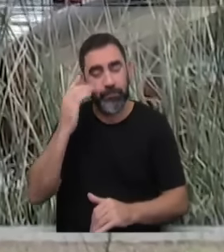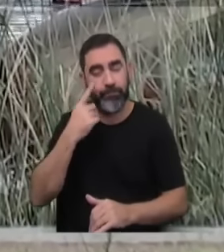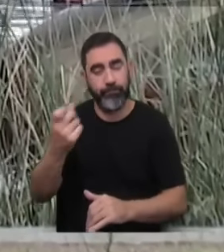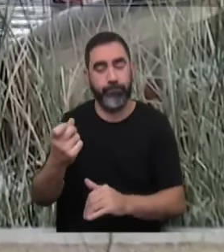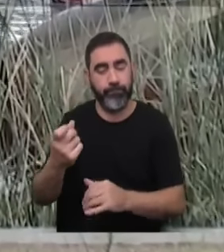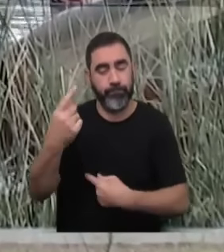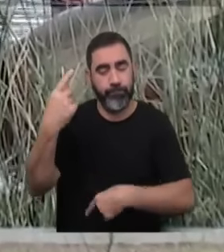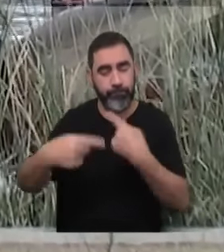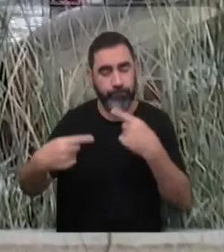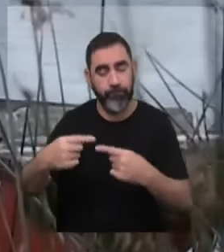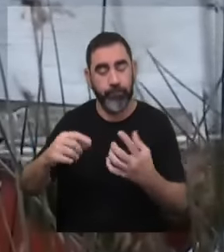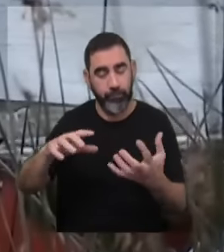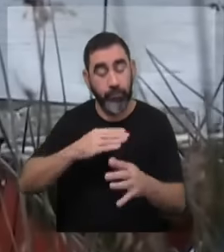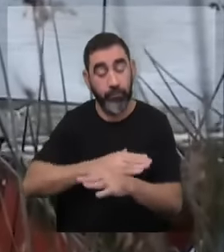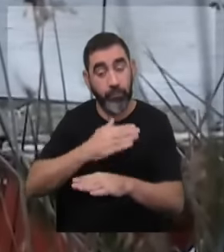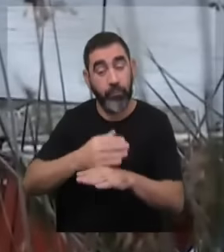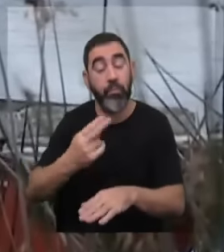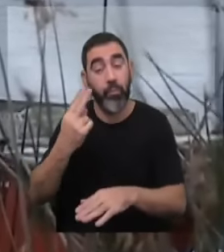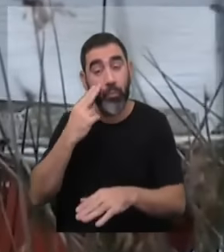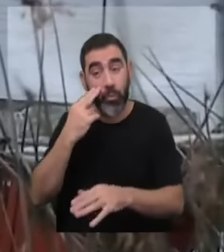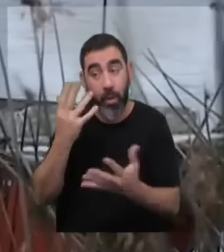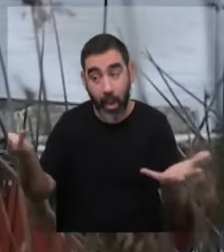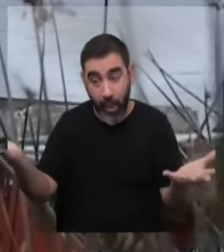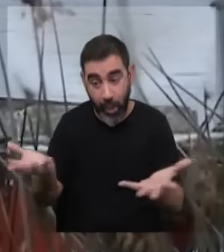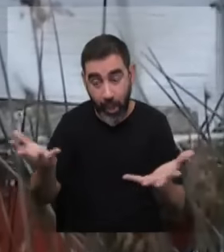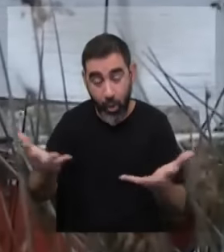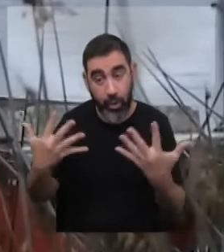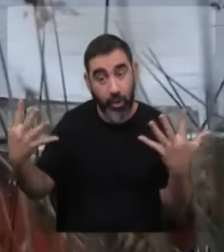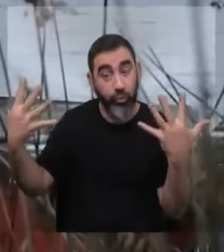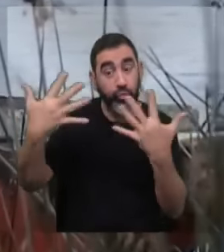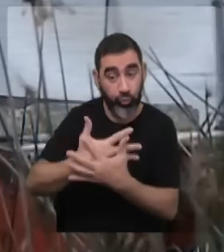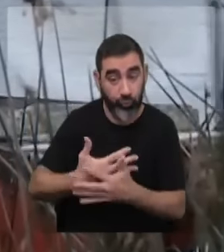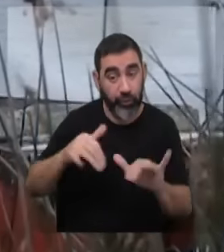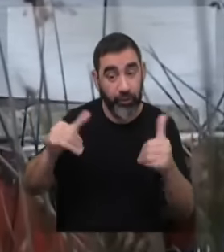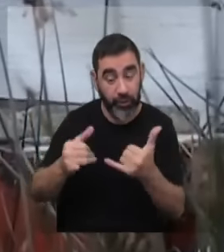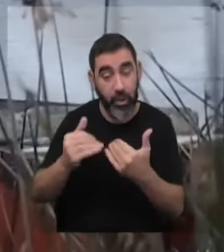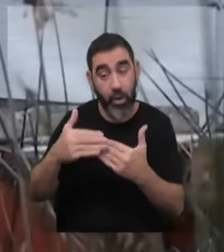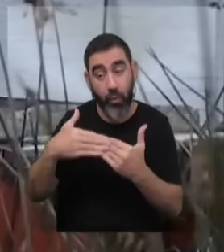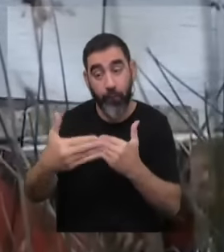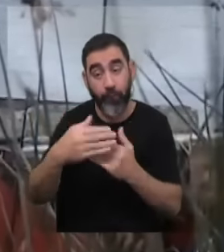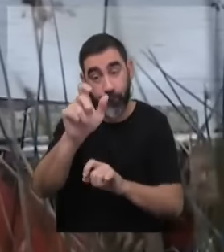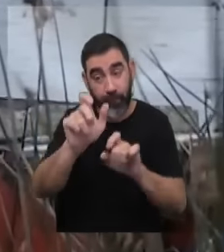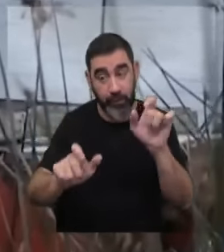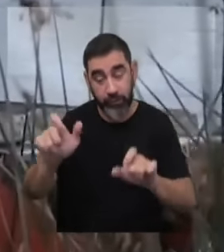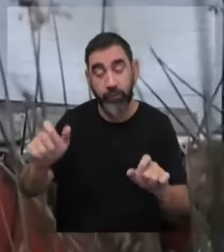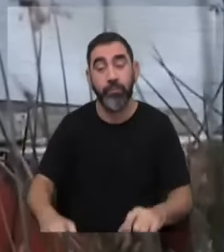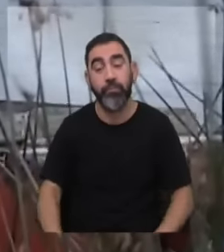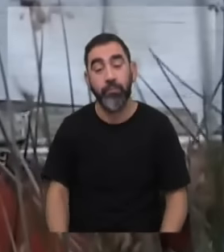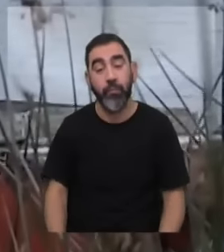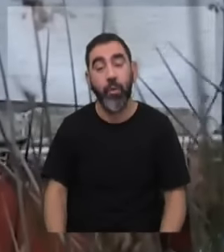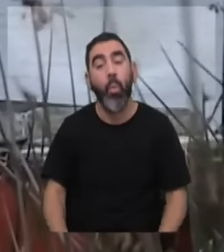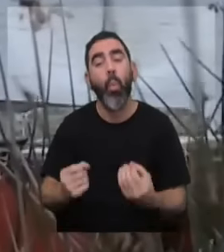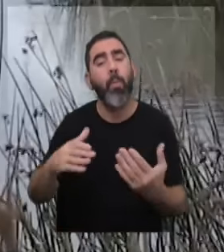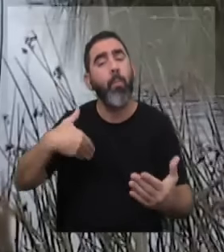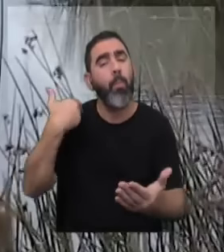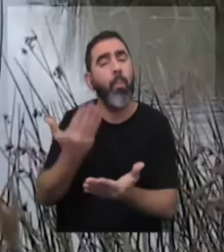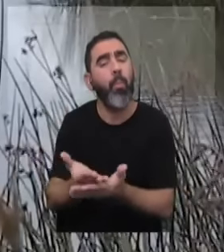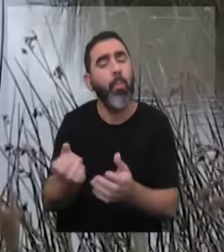diferentes consecuencias que hoy están este sufriendo las vecinas y los vecinos no y cuál fue la moción que finalmente se